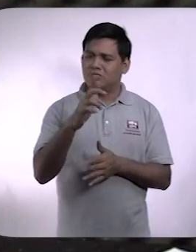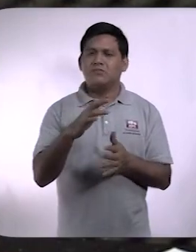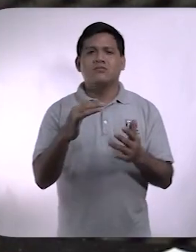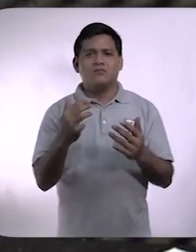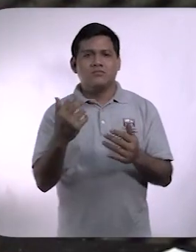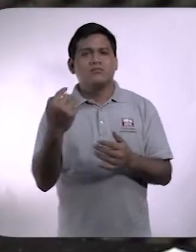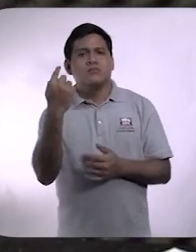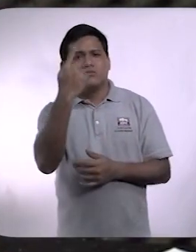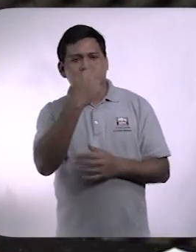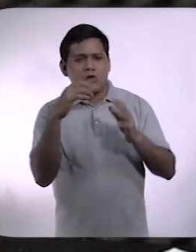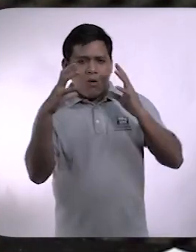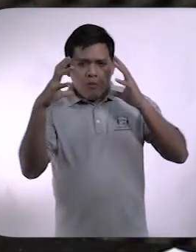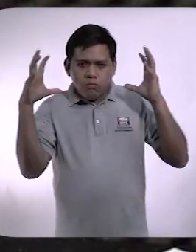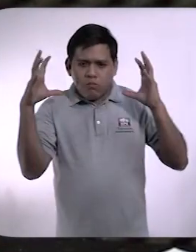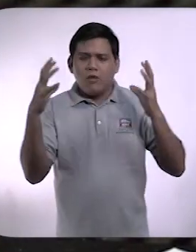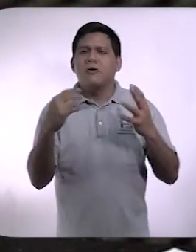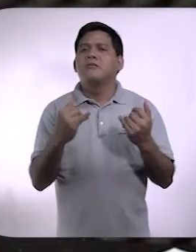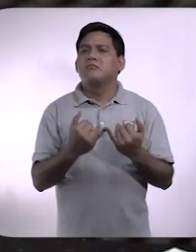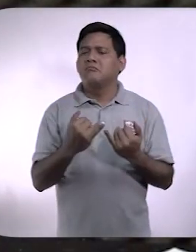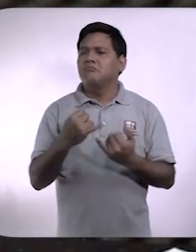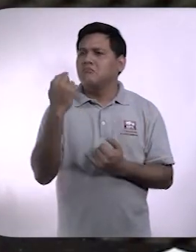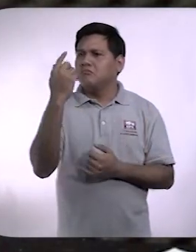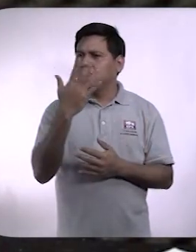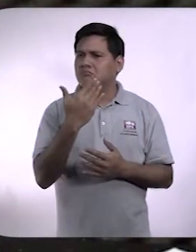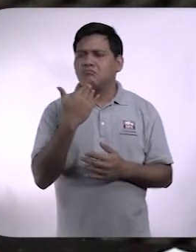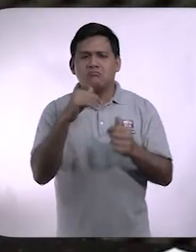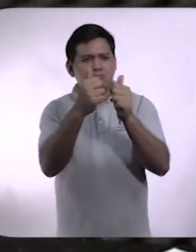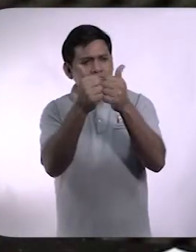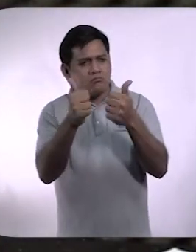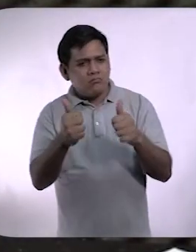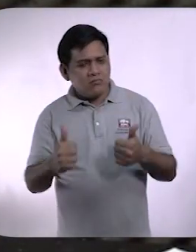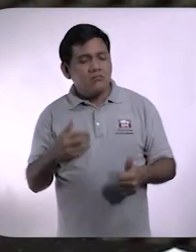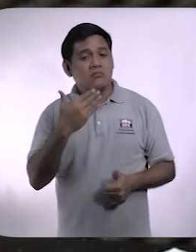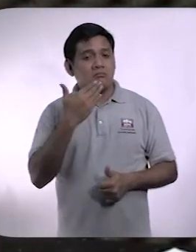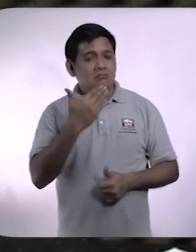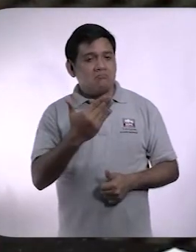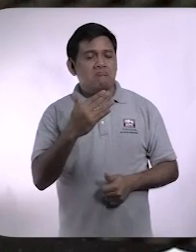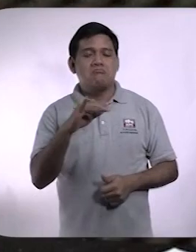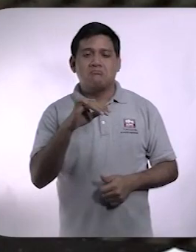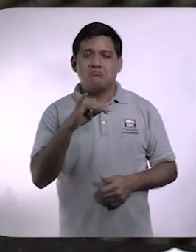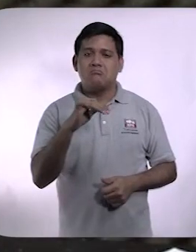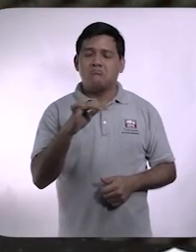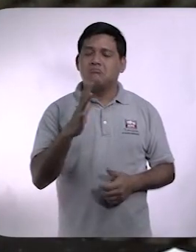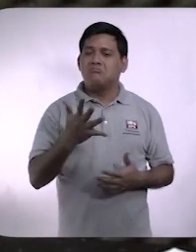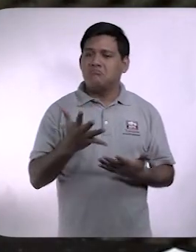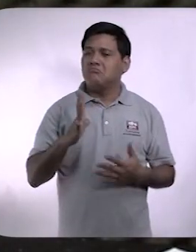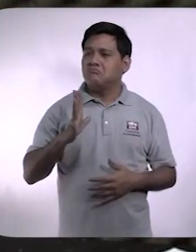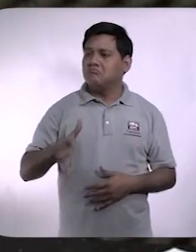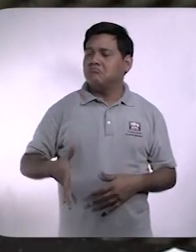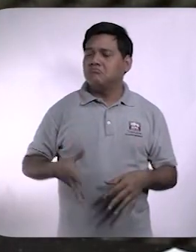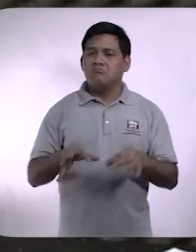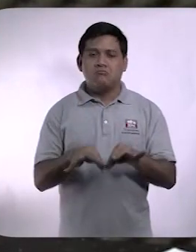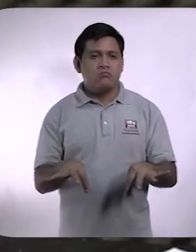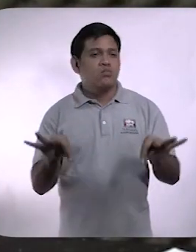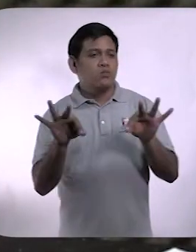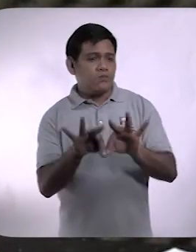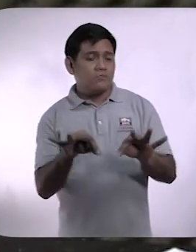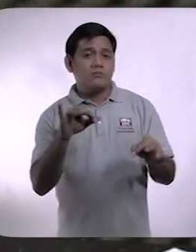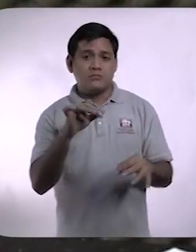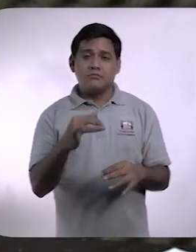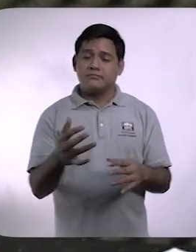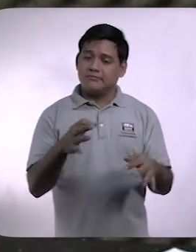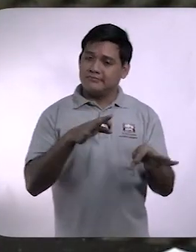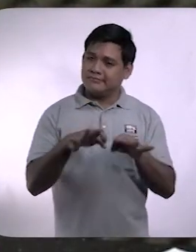ver la cabeza olmeca. Es hasta una obra de arte, así lo podía decir, una obra de arte. Esta vez sí se